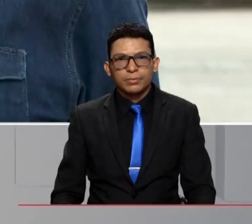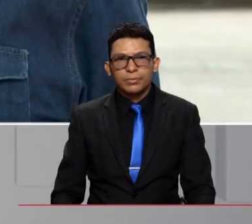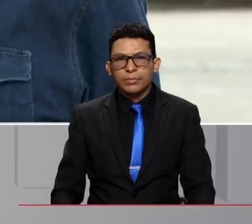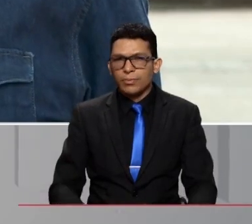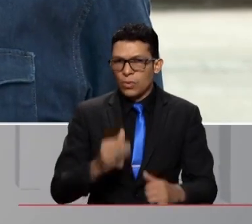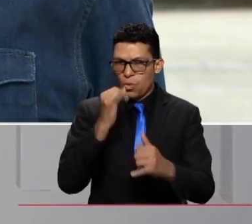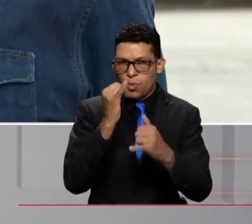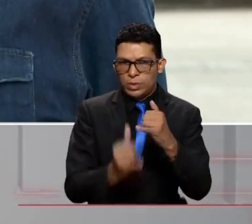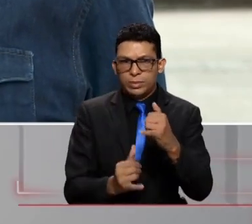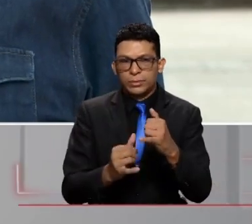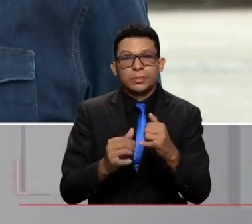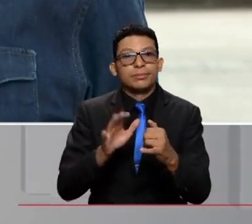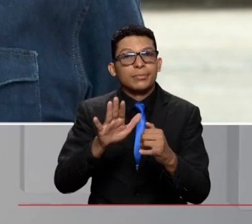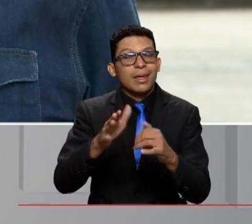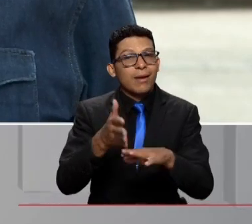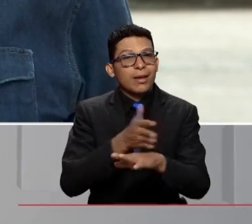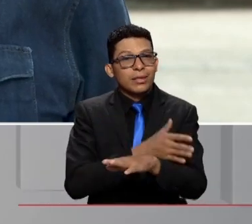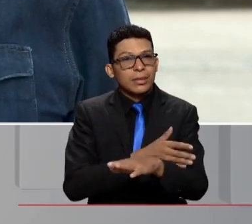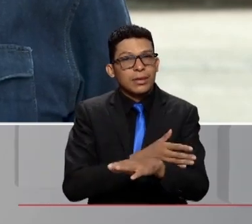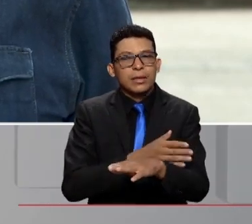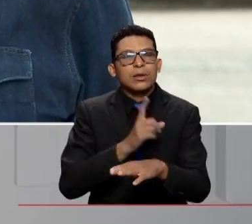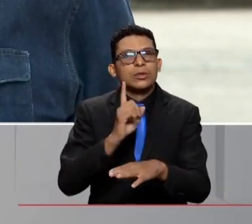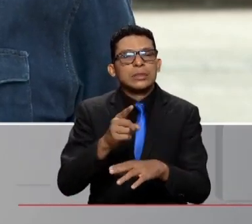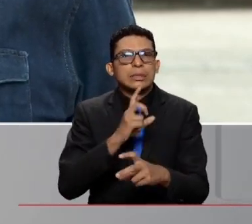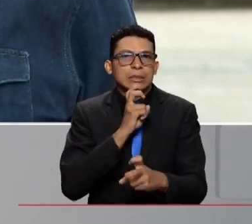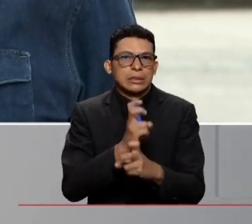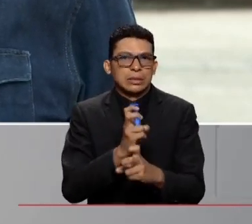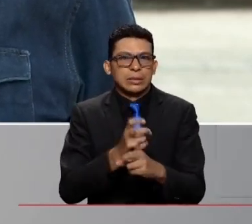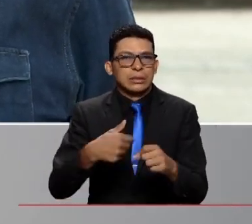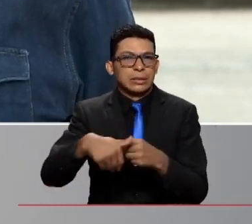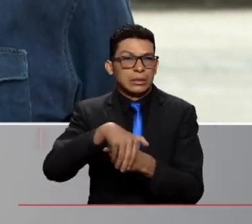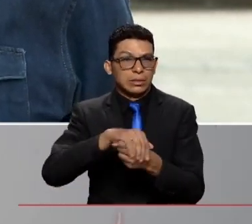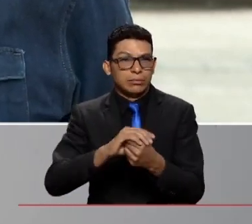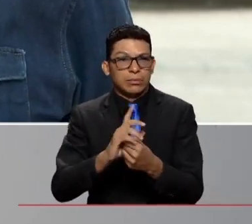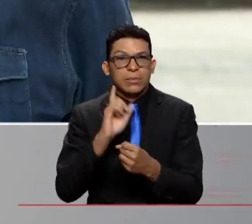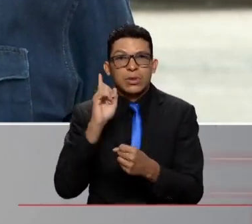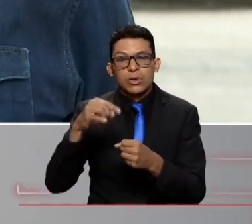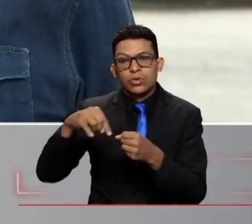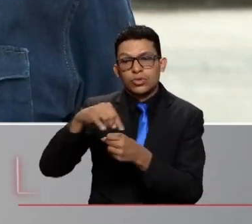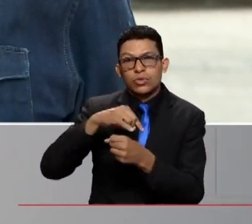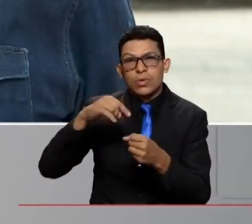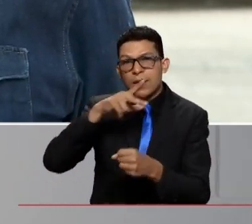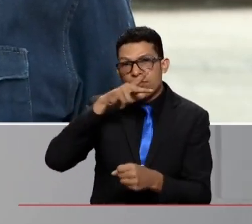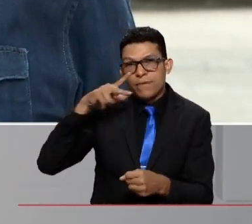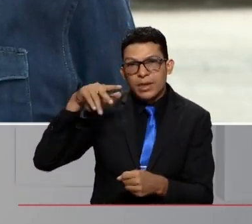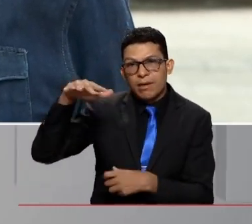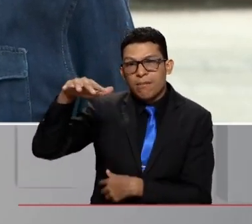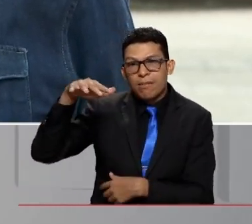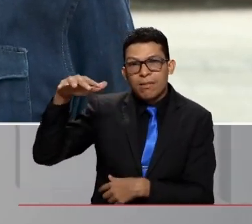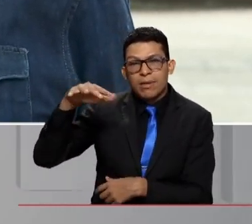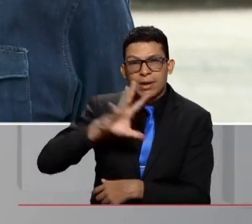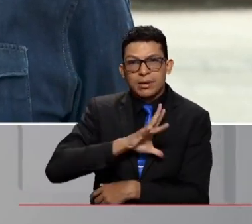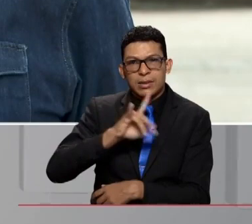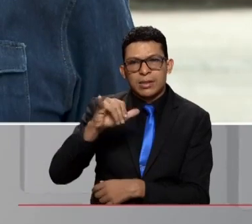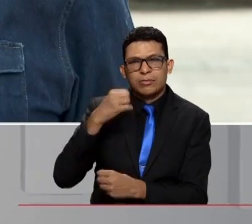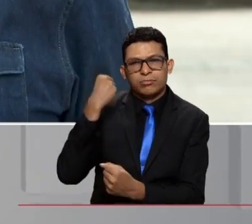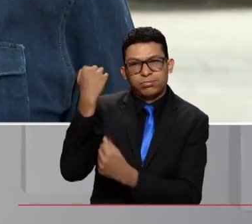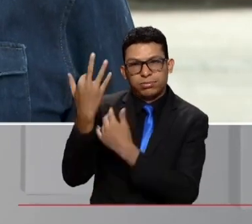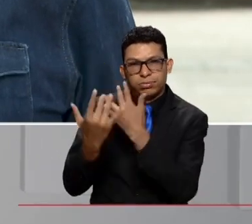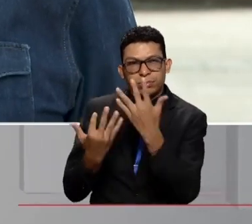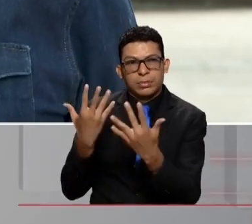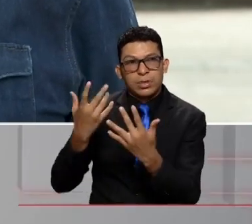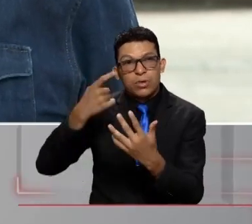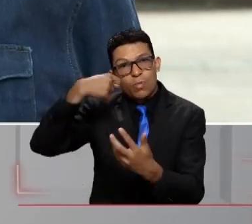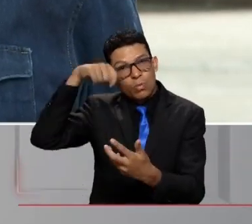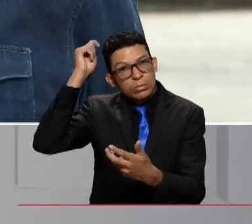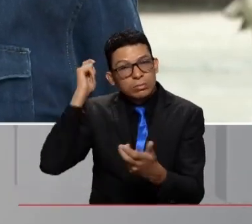Finalmente, no lo quiero dejar ir sin hablar de la difícil situación que está viviendo la zona rural de Cali respecto a los incendios forestales. Dicen los